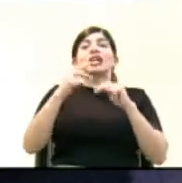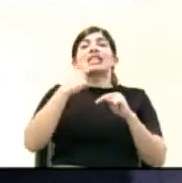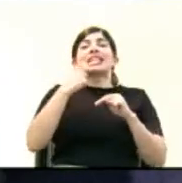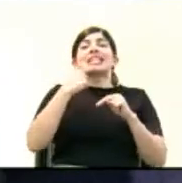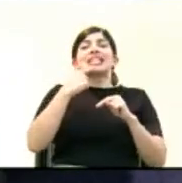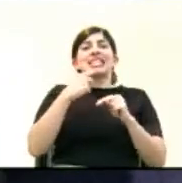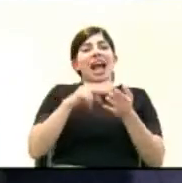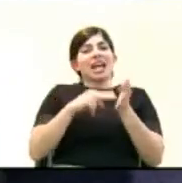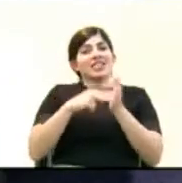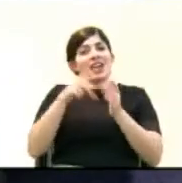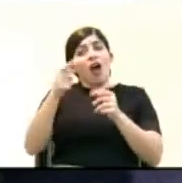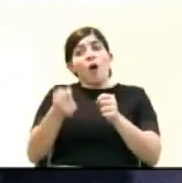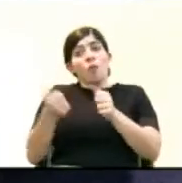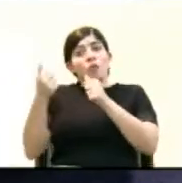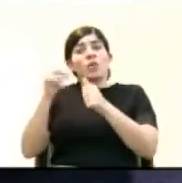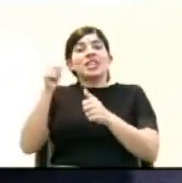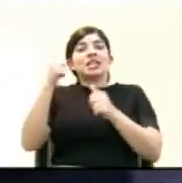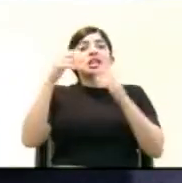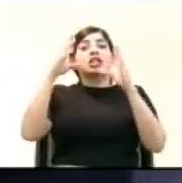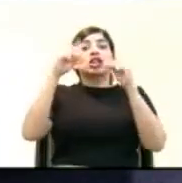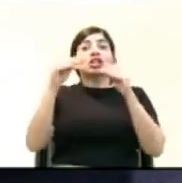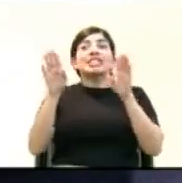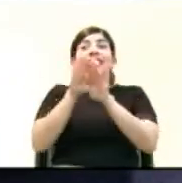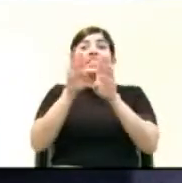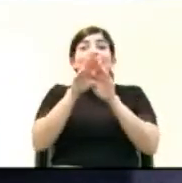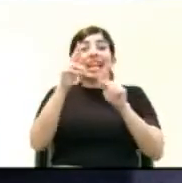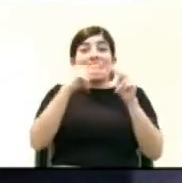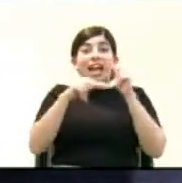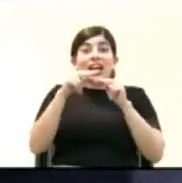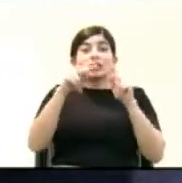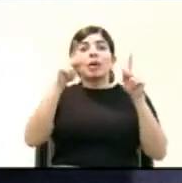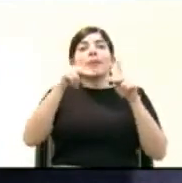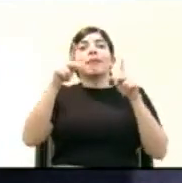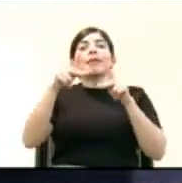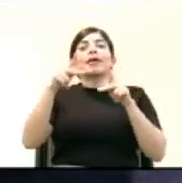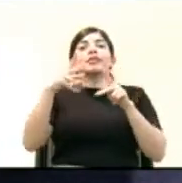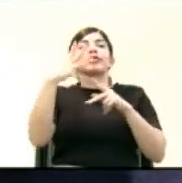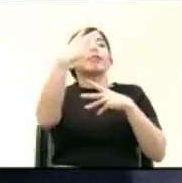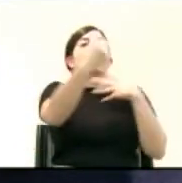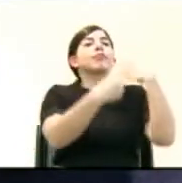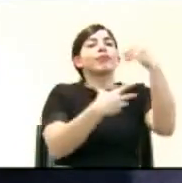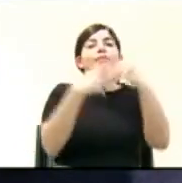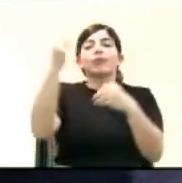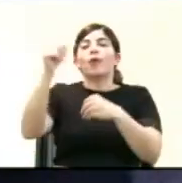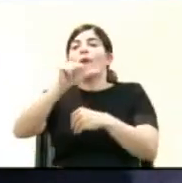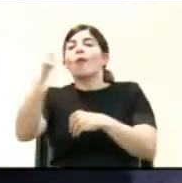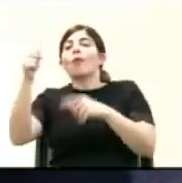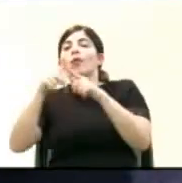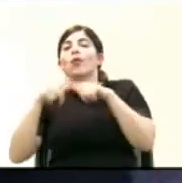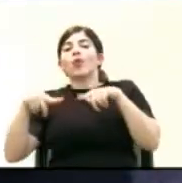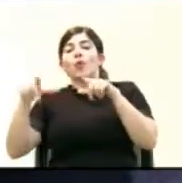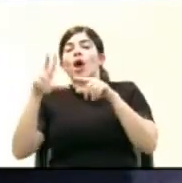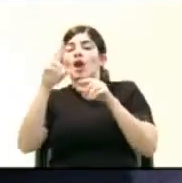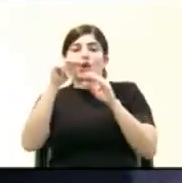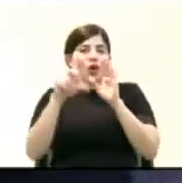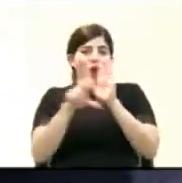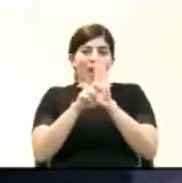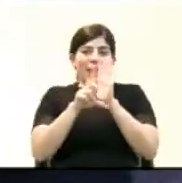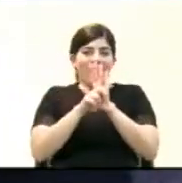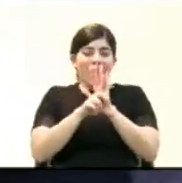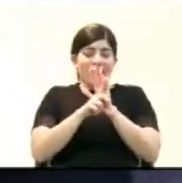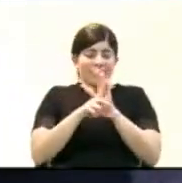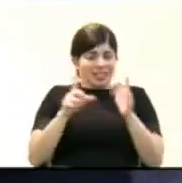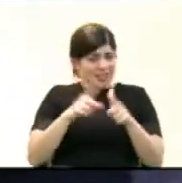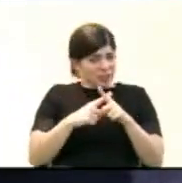está invitando a la gente después de las 10 de la noche que cierran los comercios a que se vayan a lugares que no son legales en este momento. Se